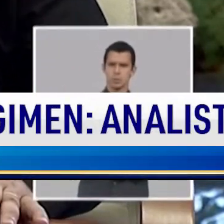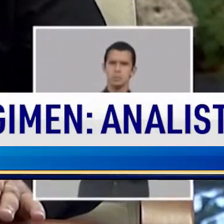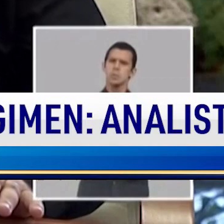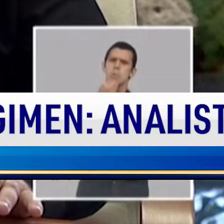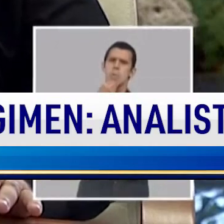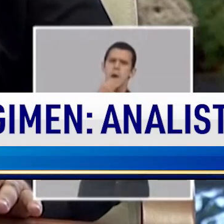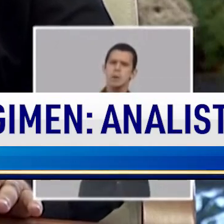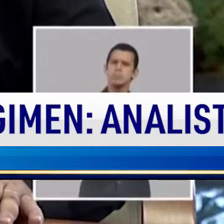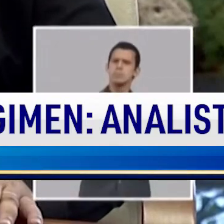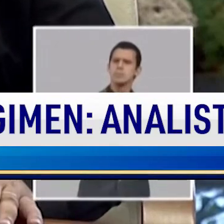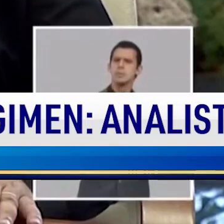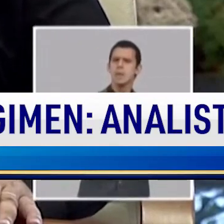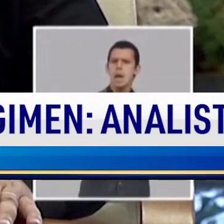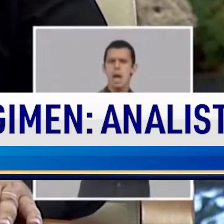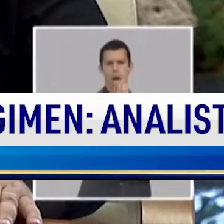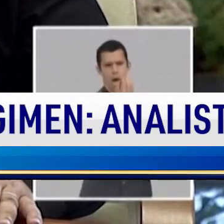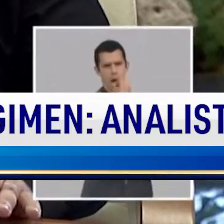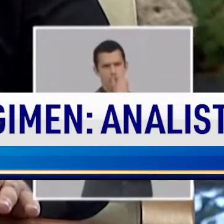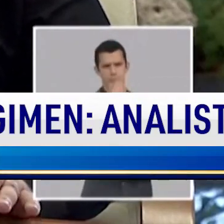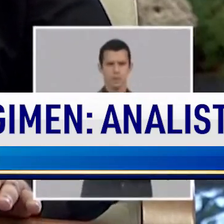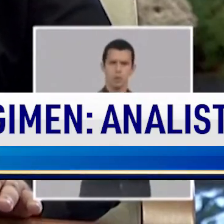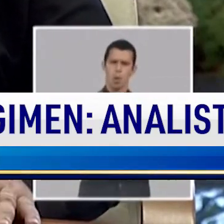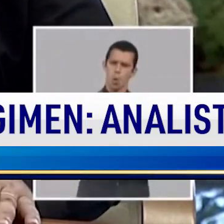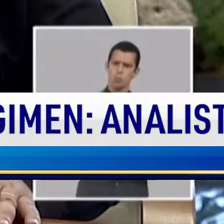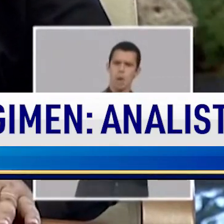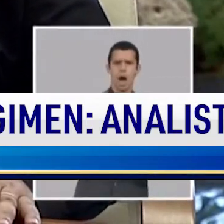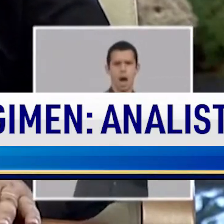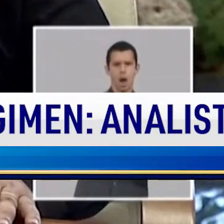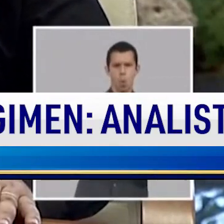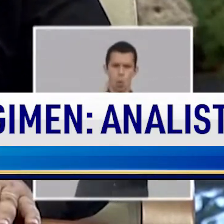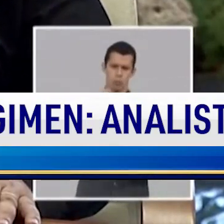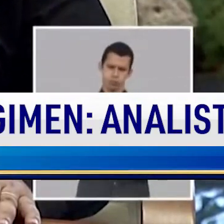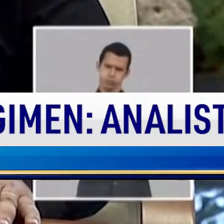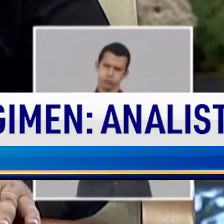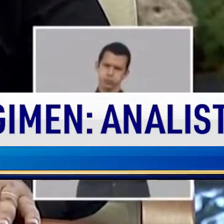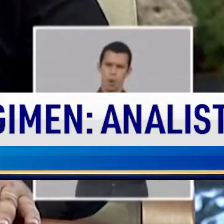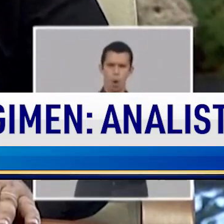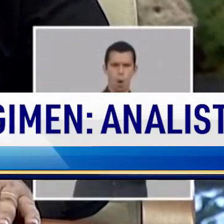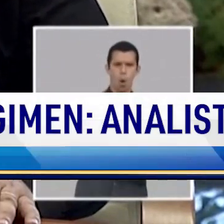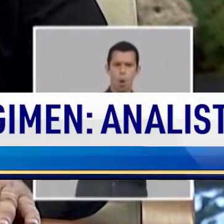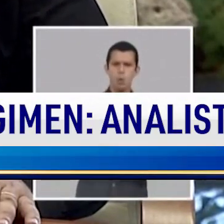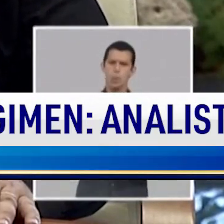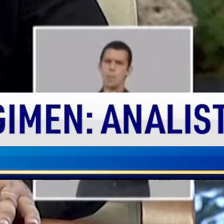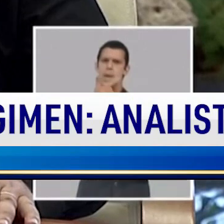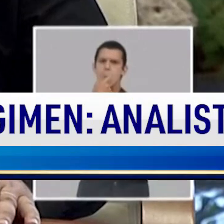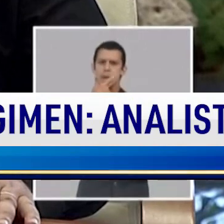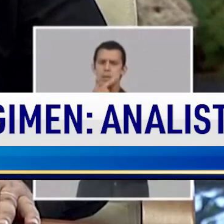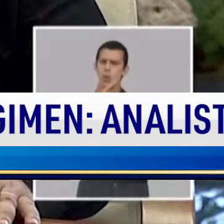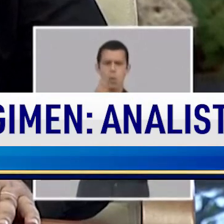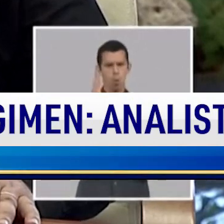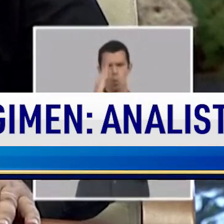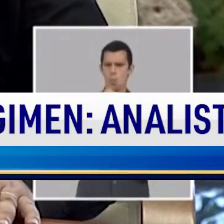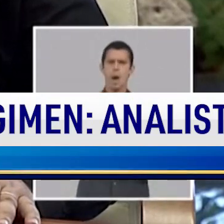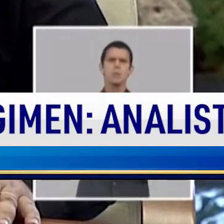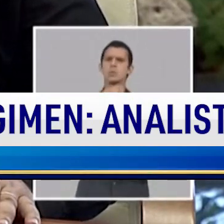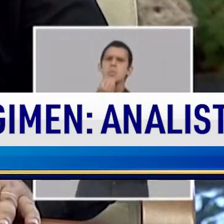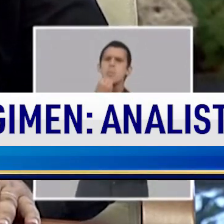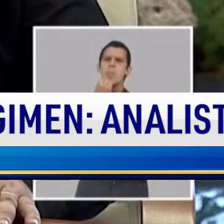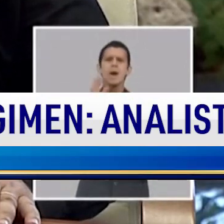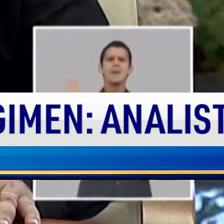alimentos, aseos y medicamentos sin límite de valor de